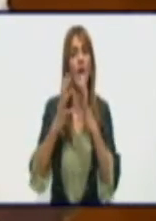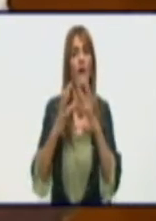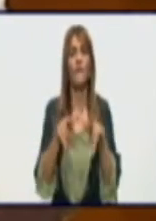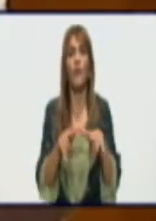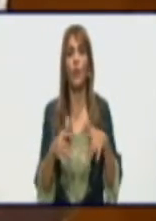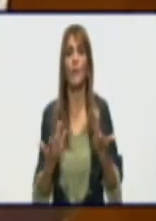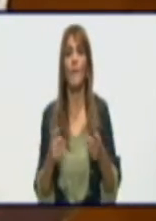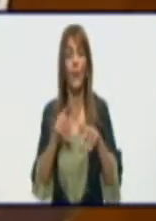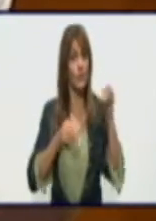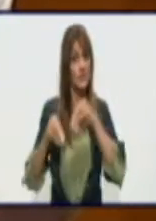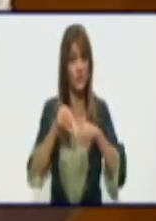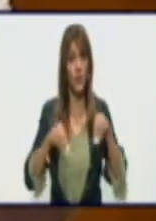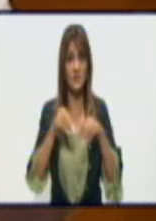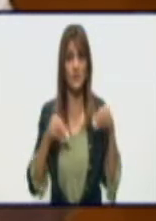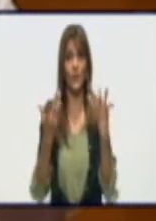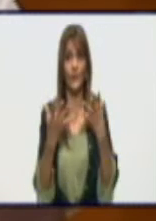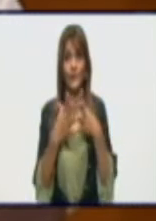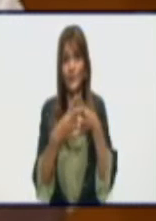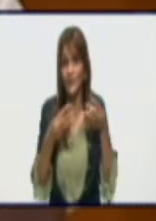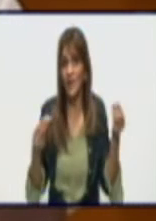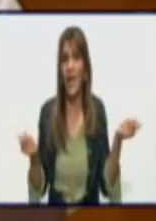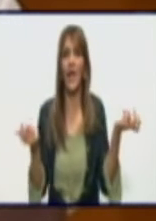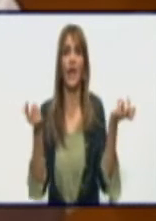la harina, de llegarle con comida al pueblo.